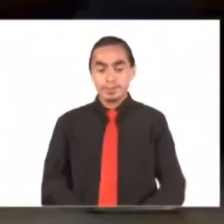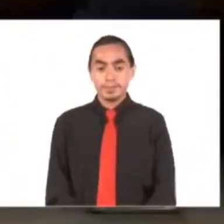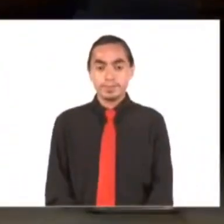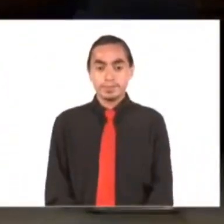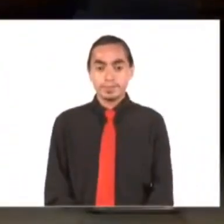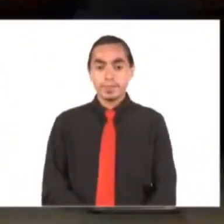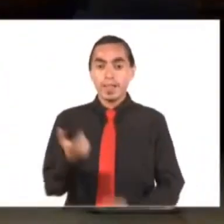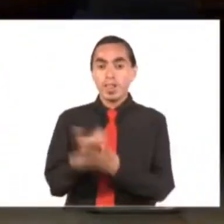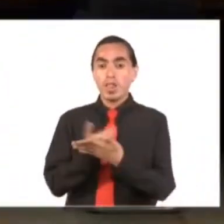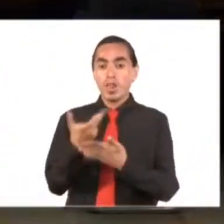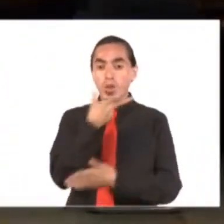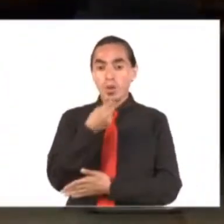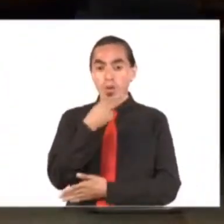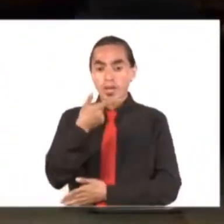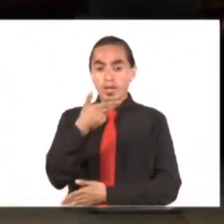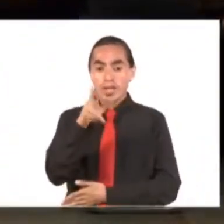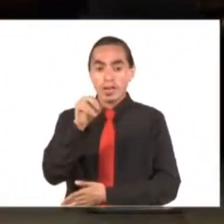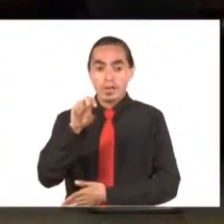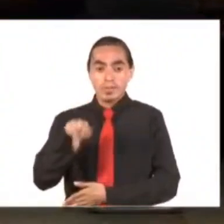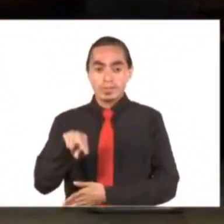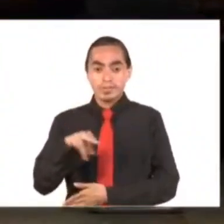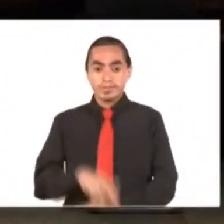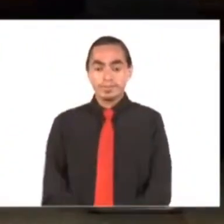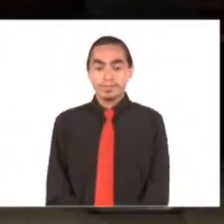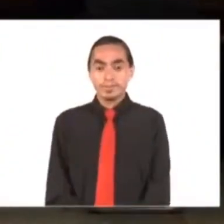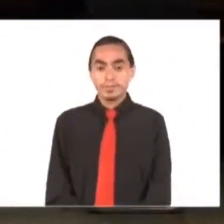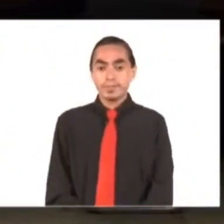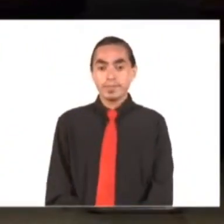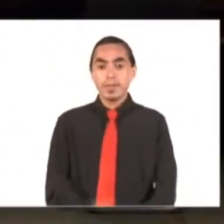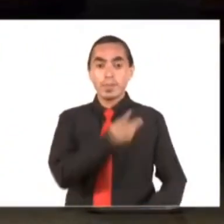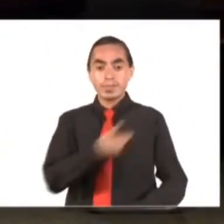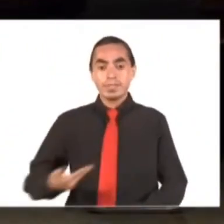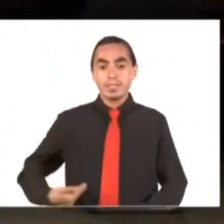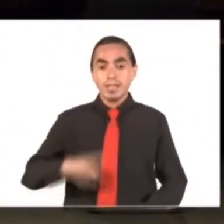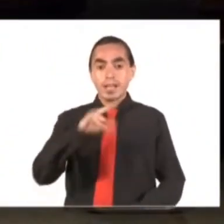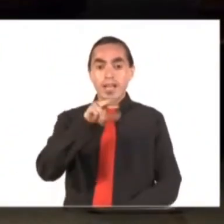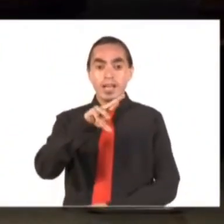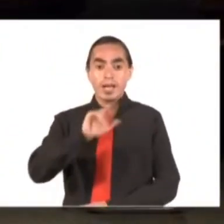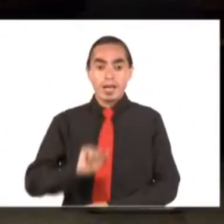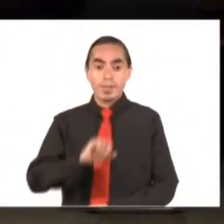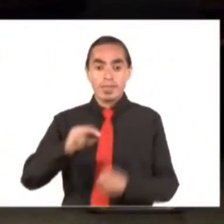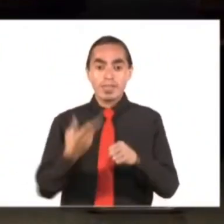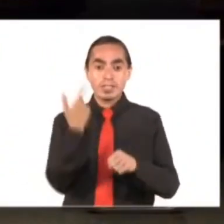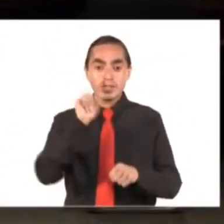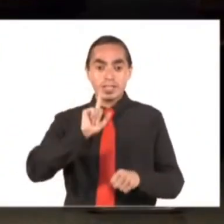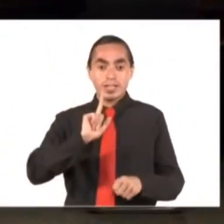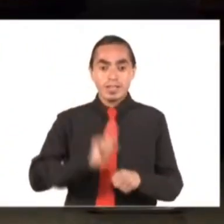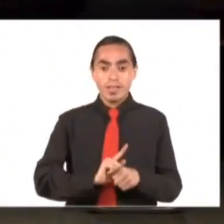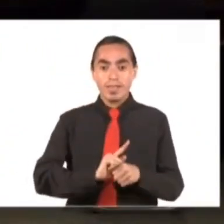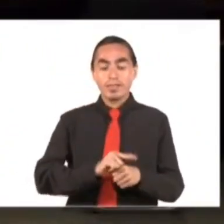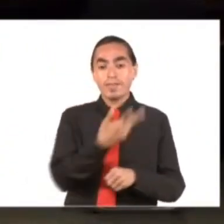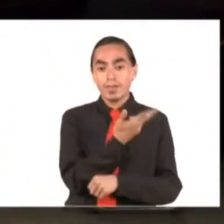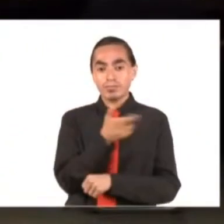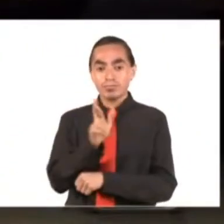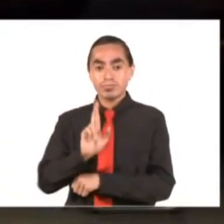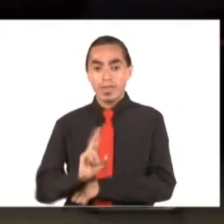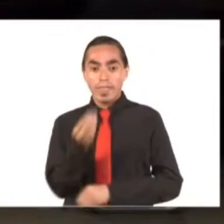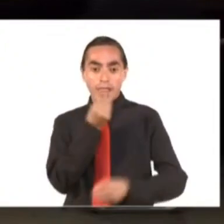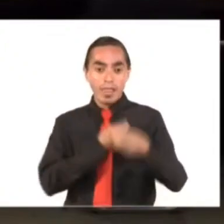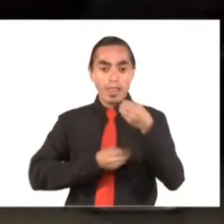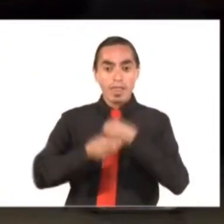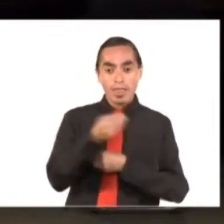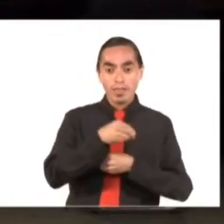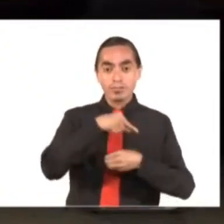El contador Germán González Bernal, presidente de la Cámara Nacional de la Industria de Restaurantes y Alimentos Condimentados Canirac.